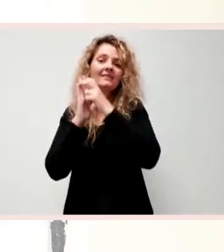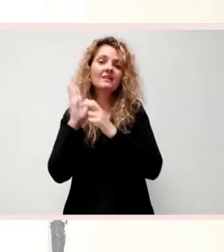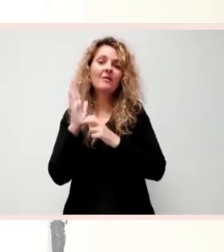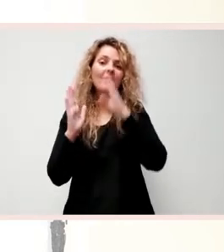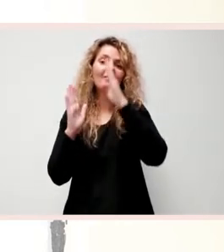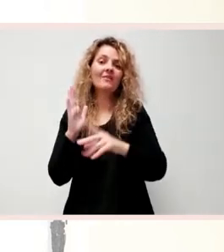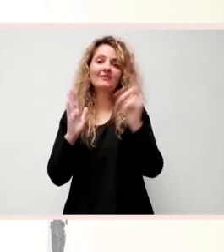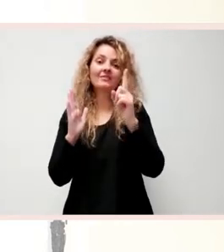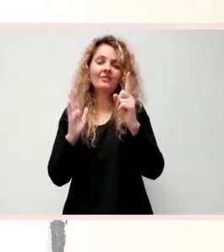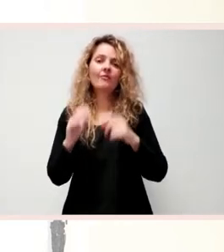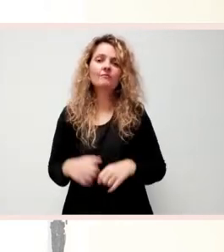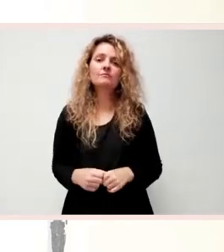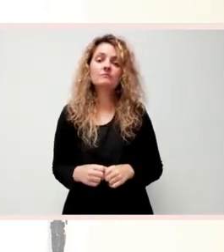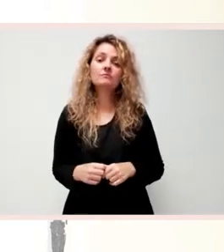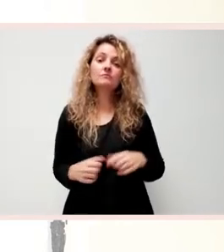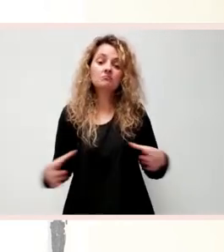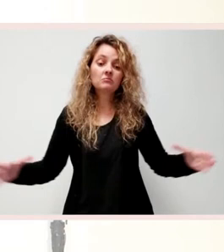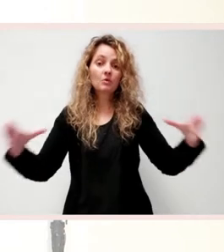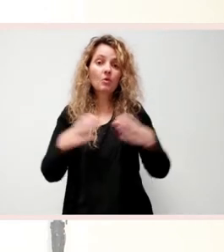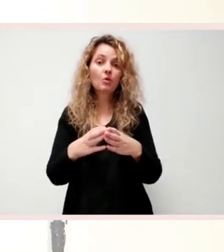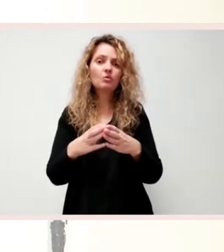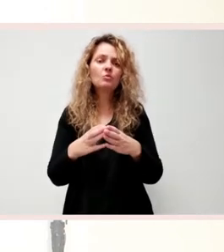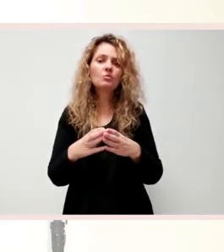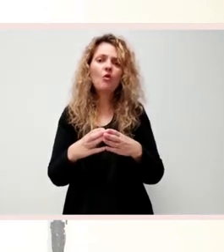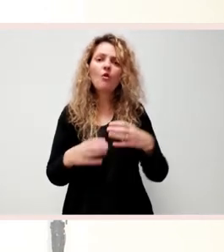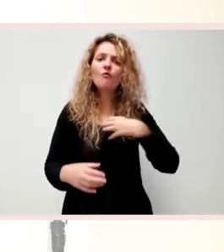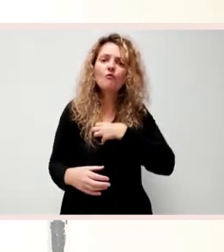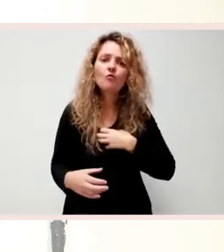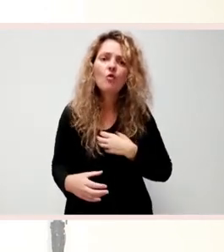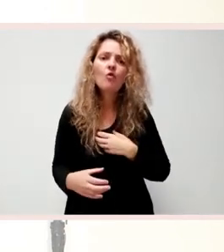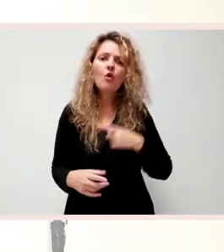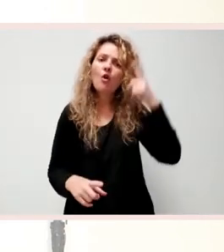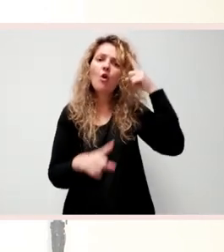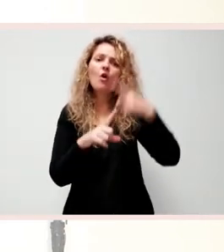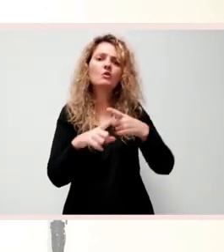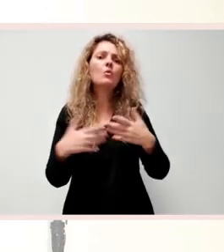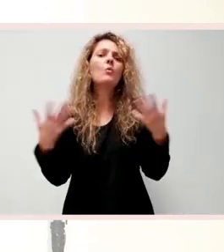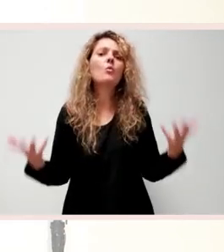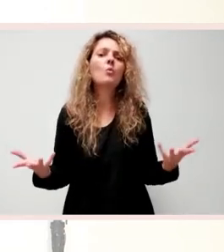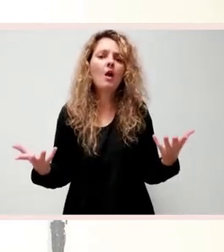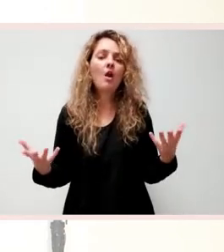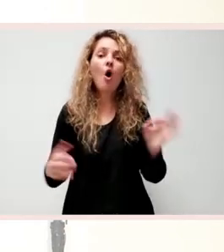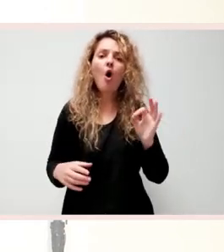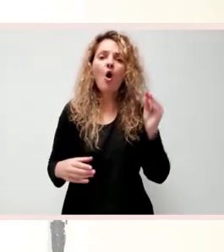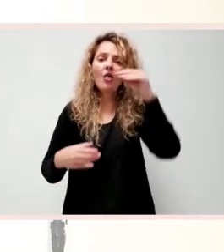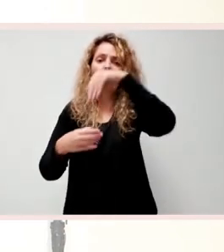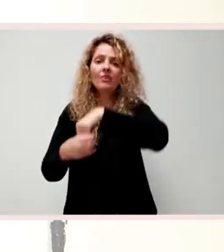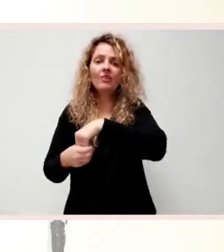interpretar a súa función ou a súa participación dentro desa actividade ritual.